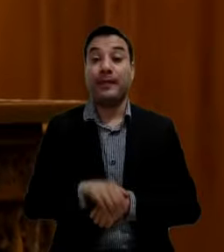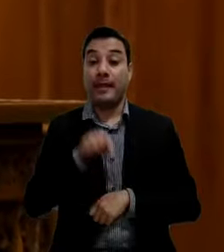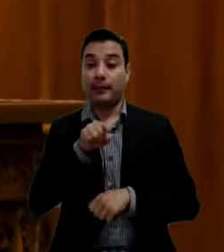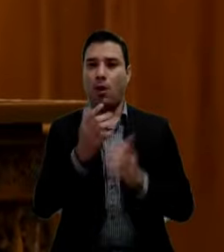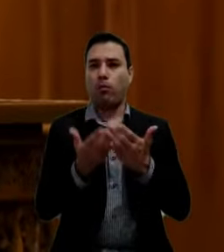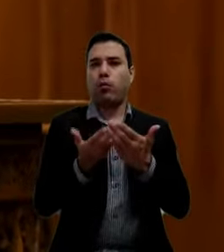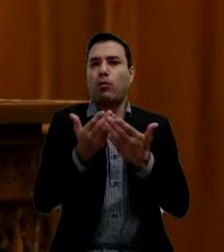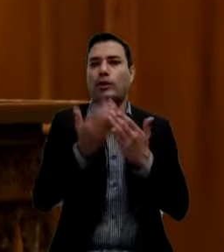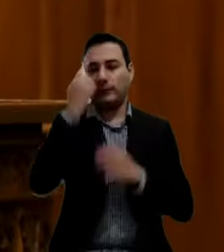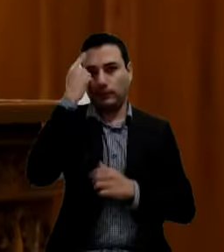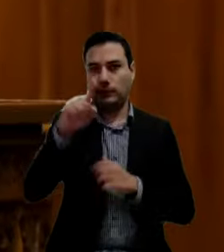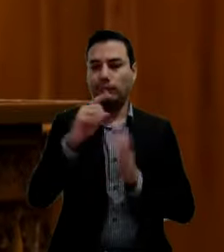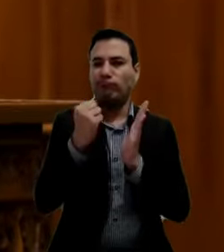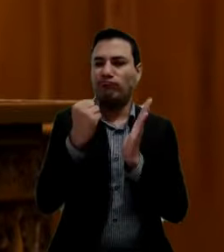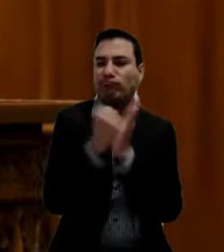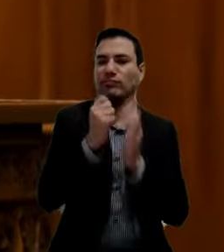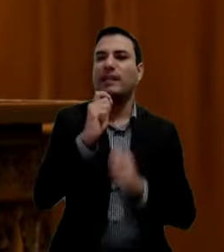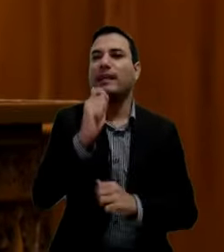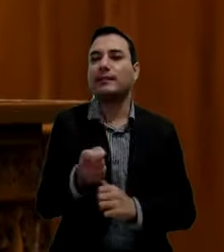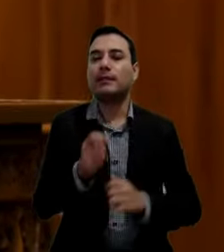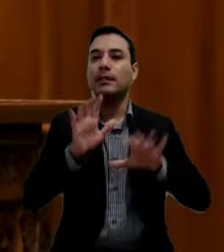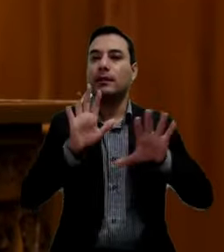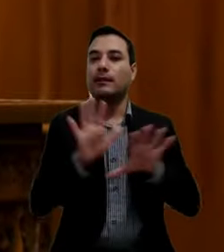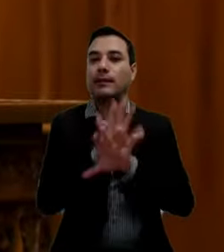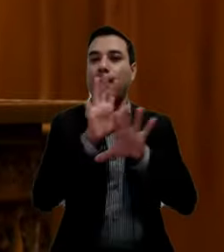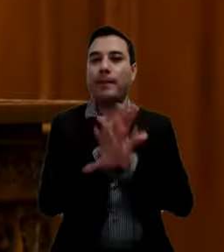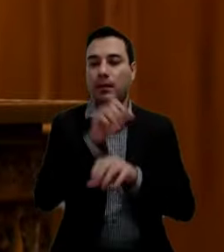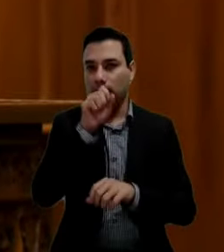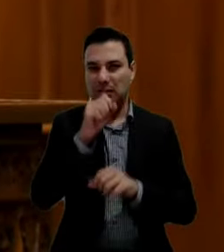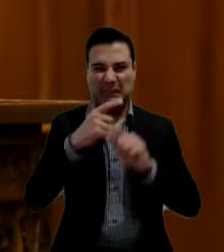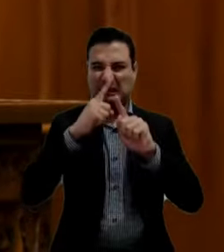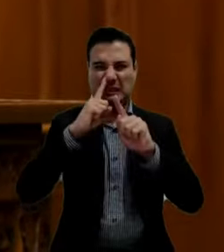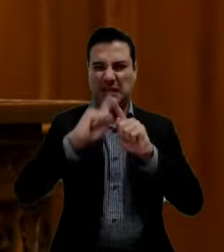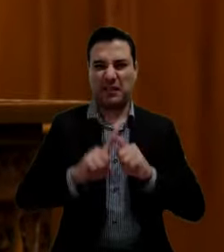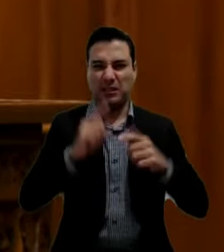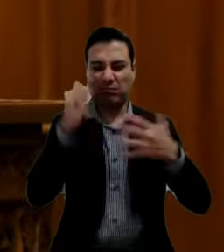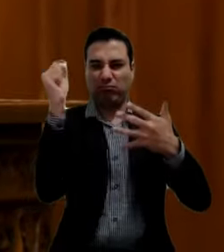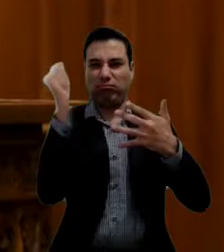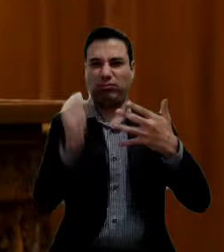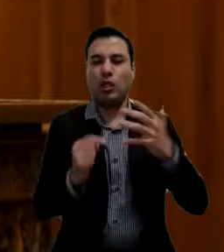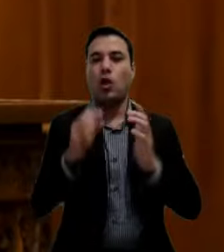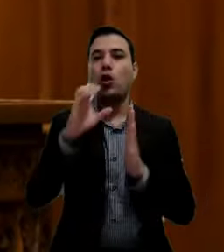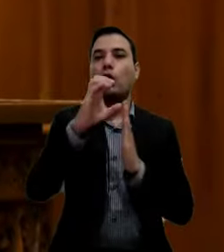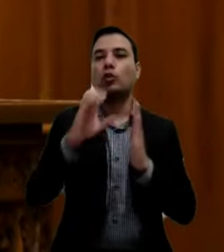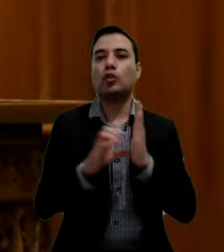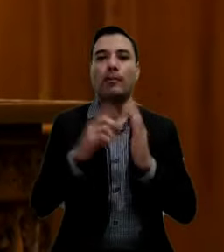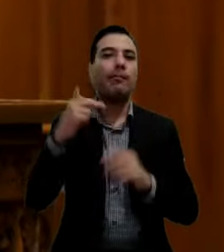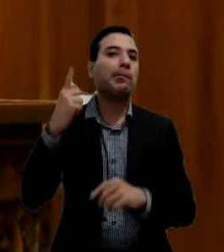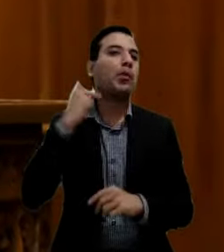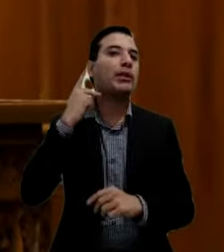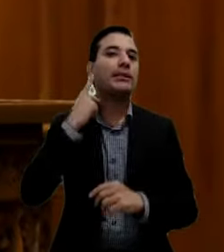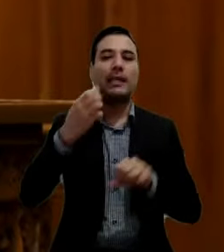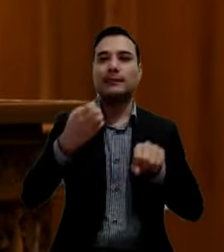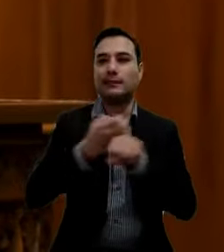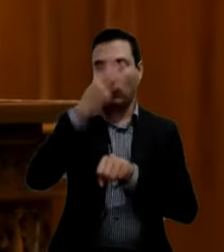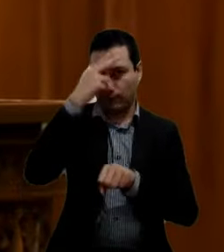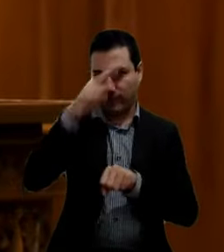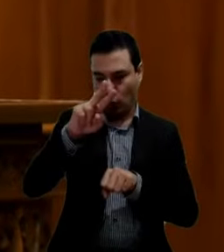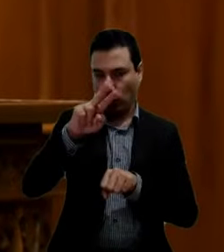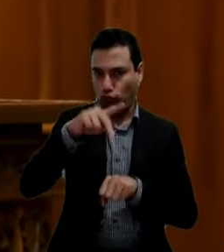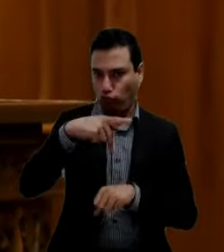de decreto por el que se reforman y adicionan diversas disposiciones de la Constitución Política del Estado Libre y Soberano de